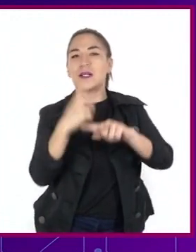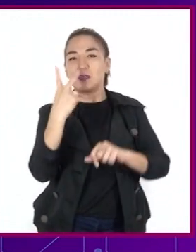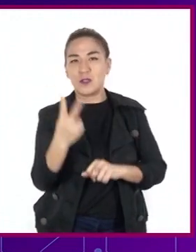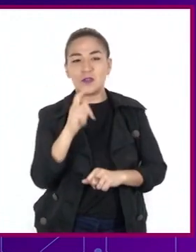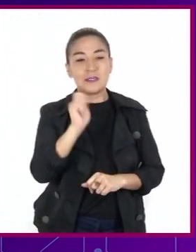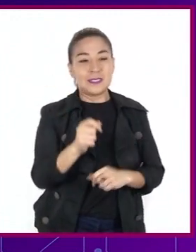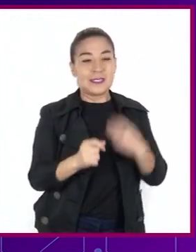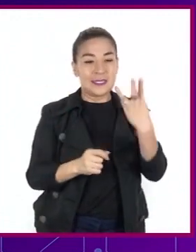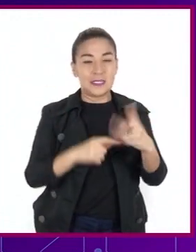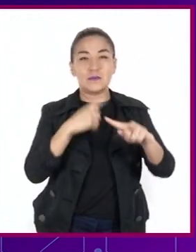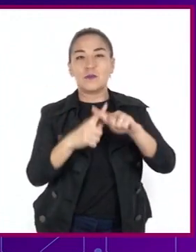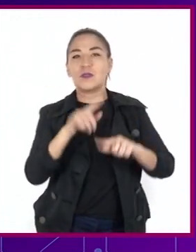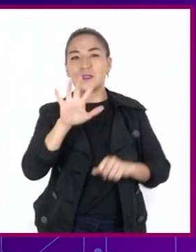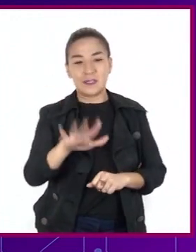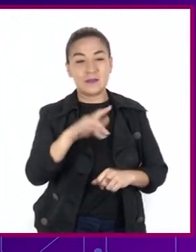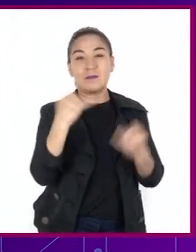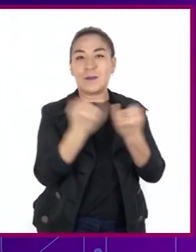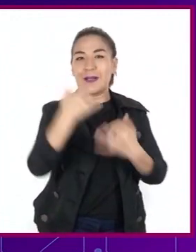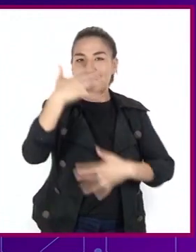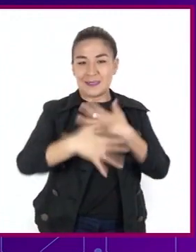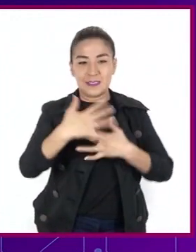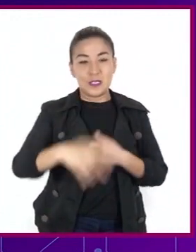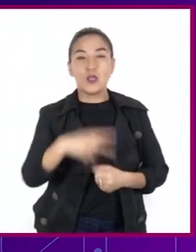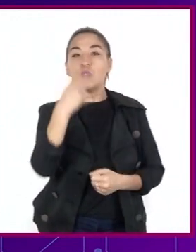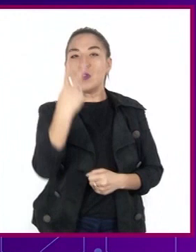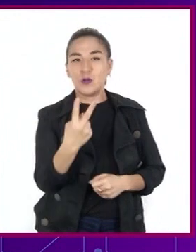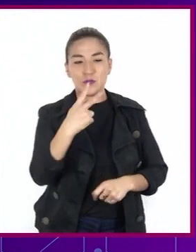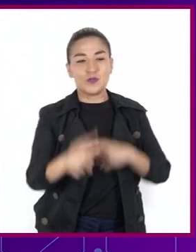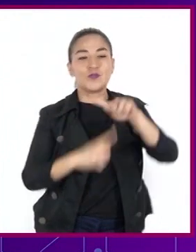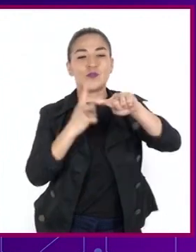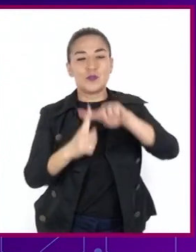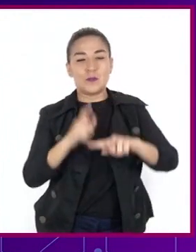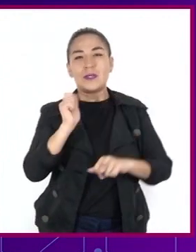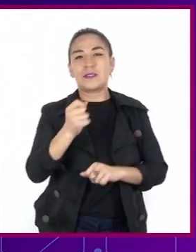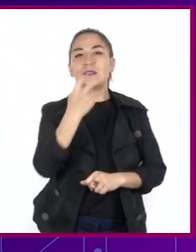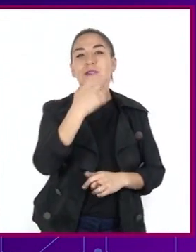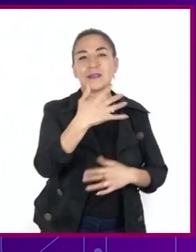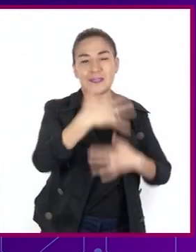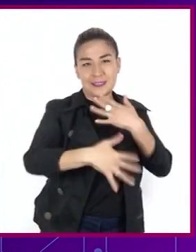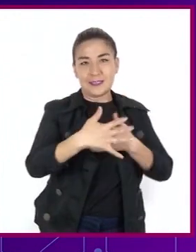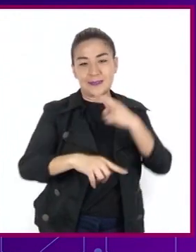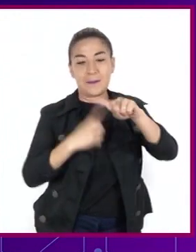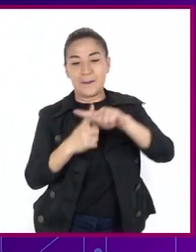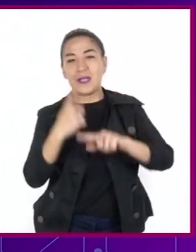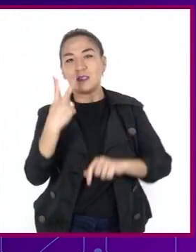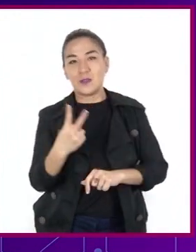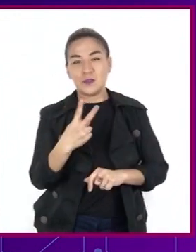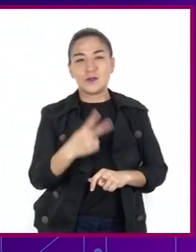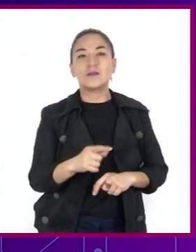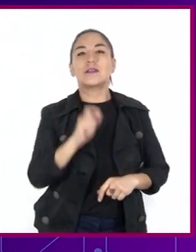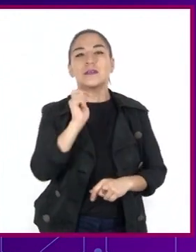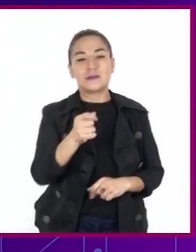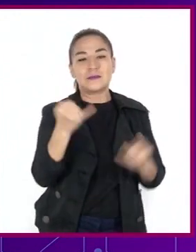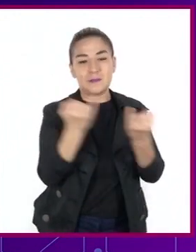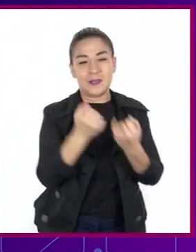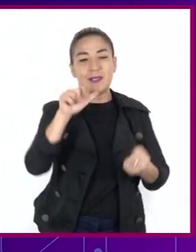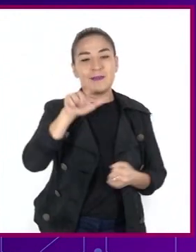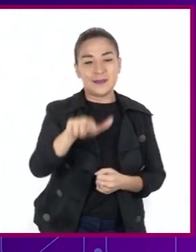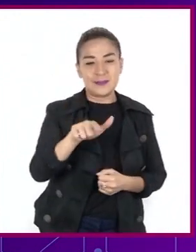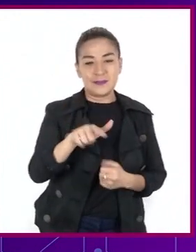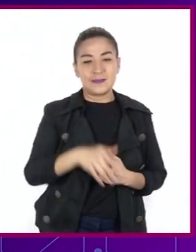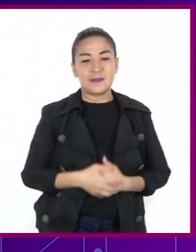es igual a 15, obtenemos que 2 va a multiplicar a la suma de 15 más 2. La suma de 15 más 2 es igual a